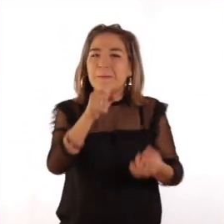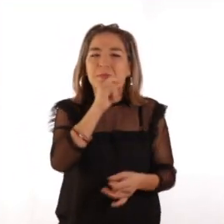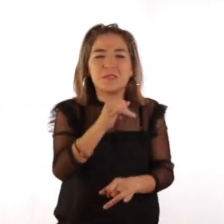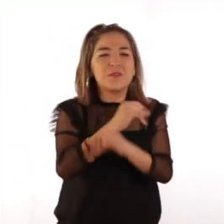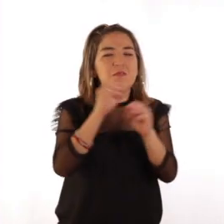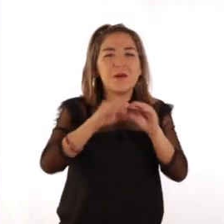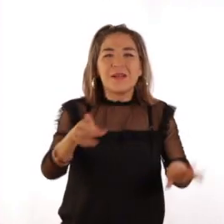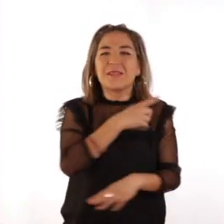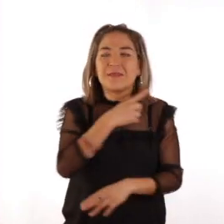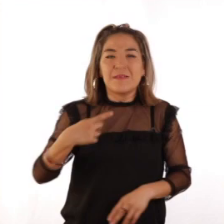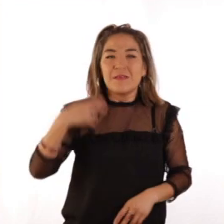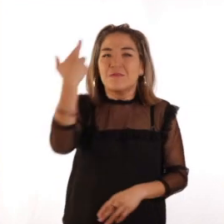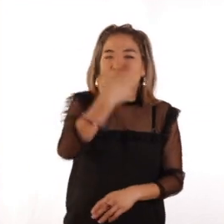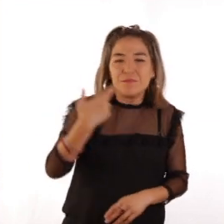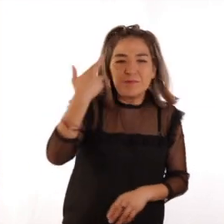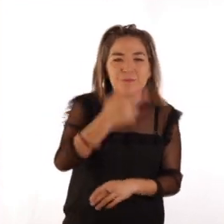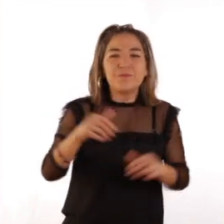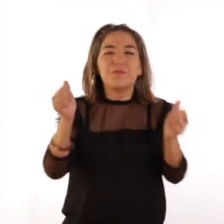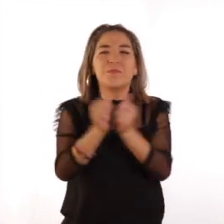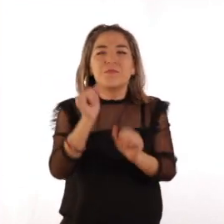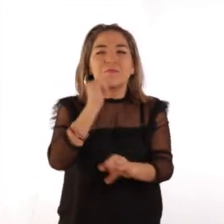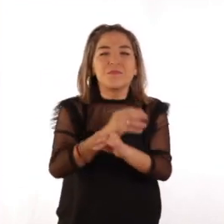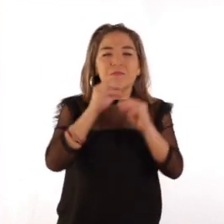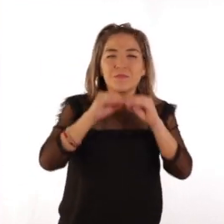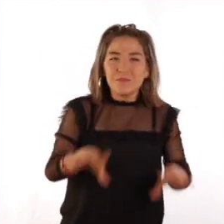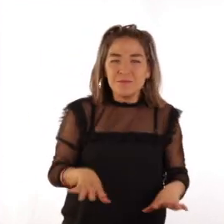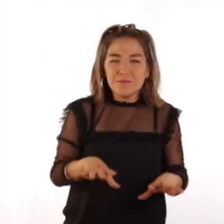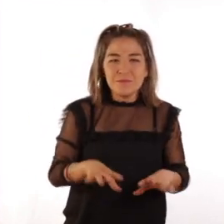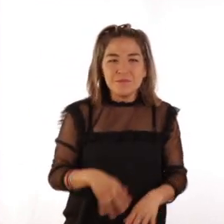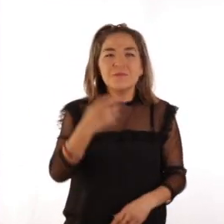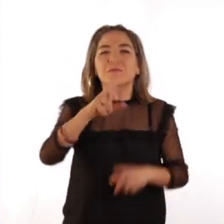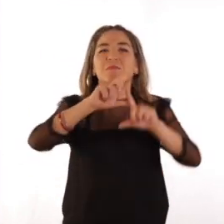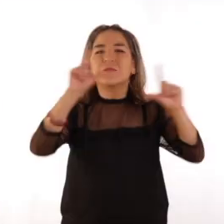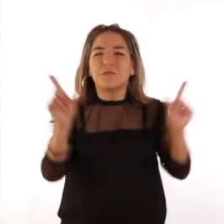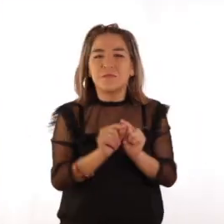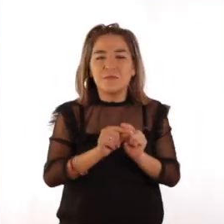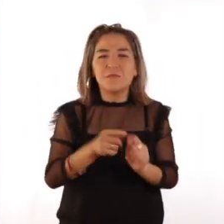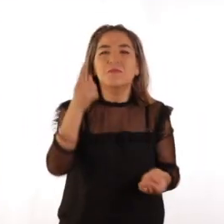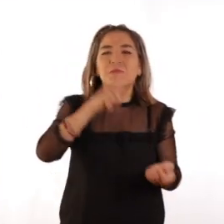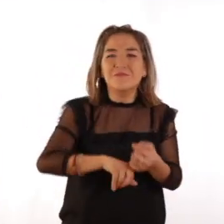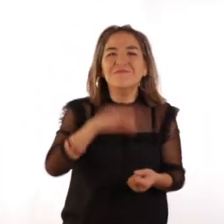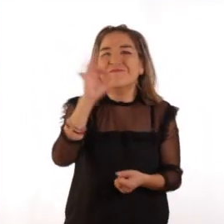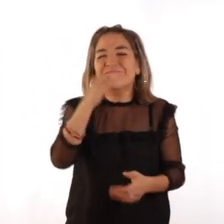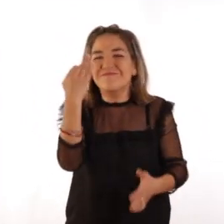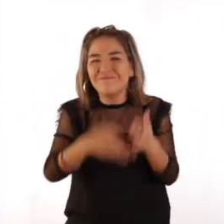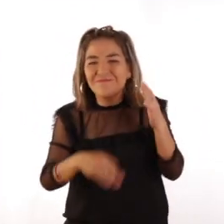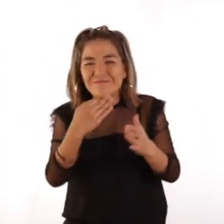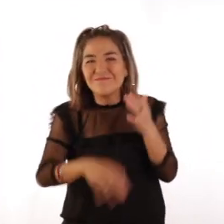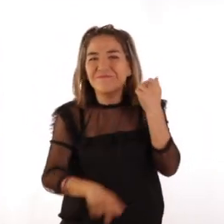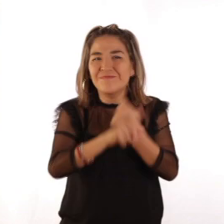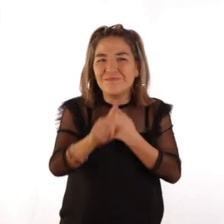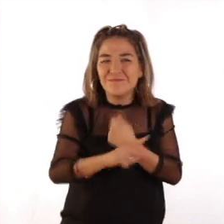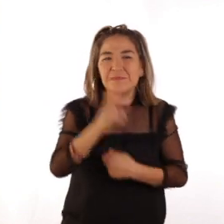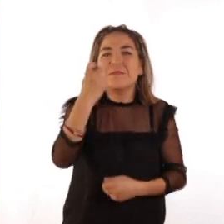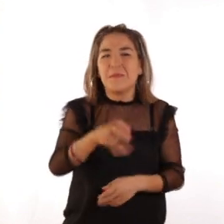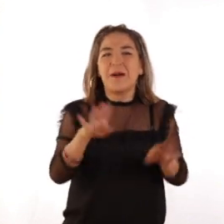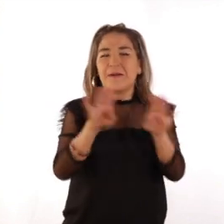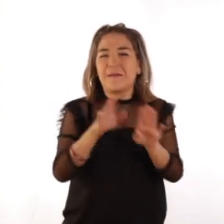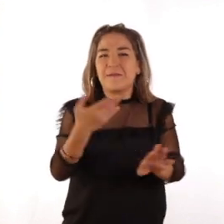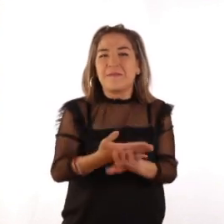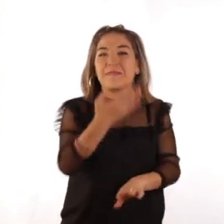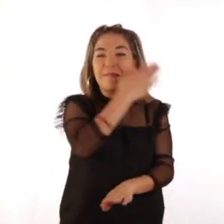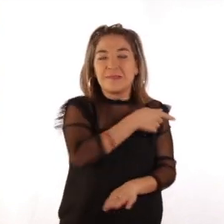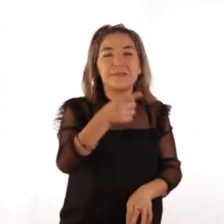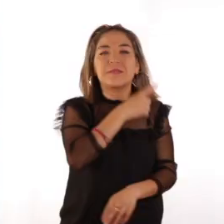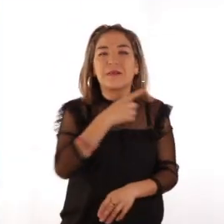Asimismo, la información debe revisar la congruencia de la información y la resolución de inconsistencias. De hecho, de